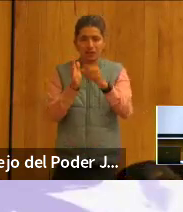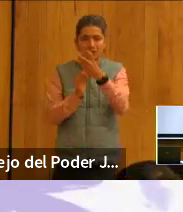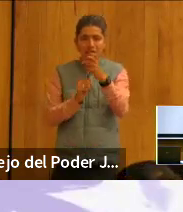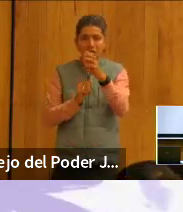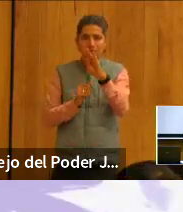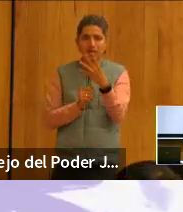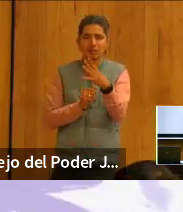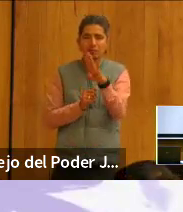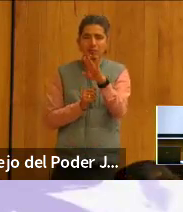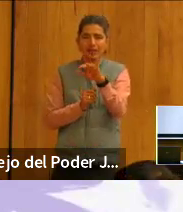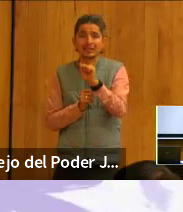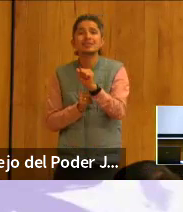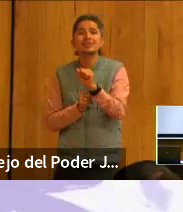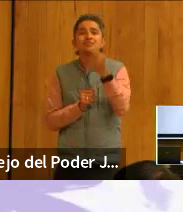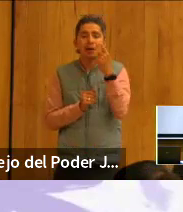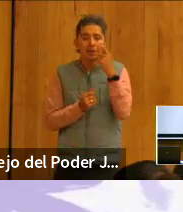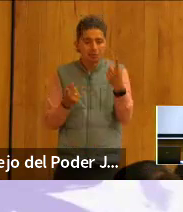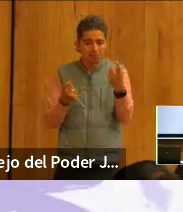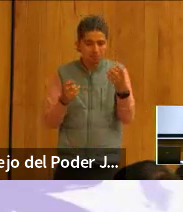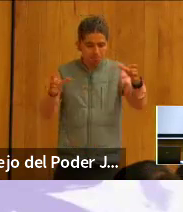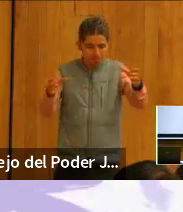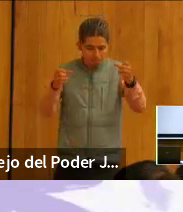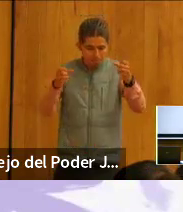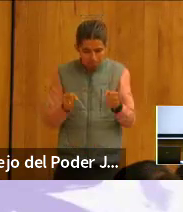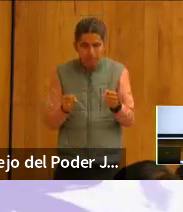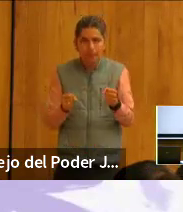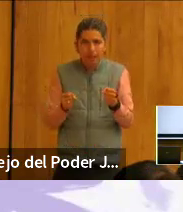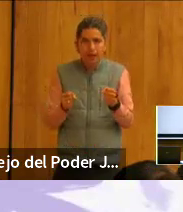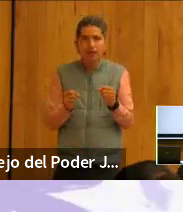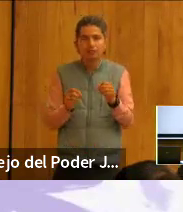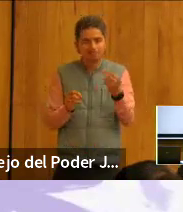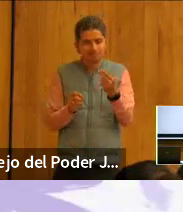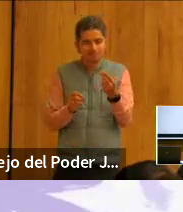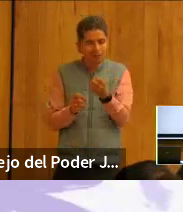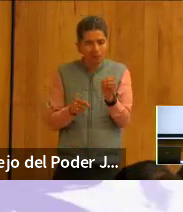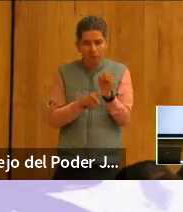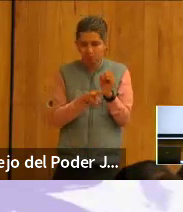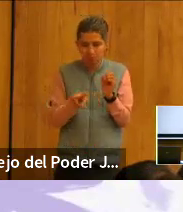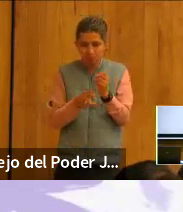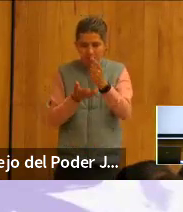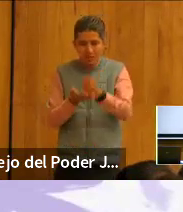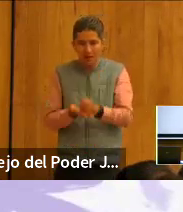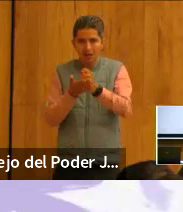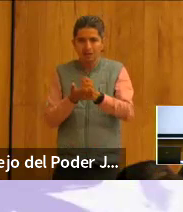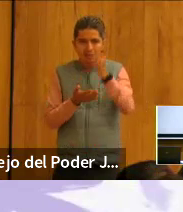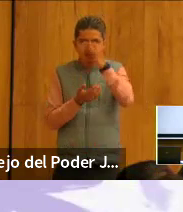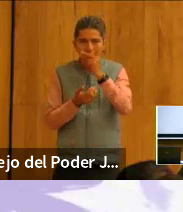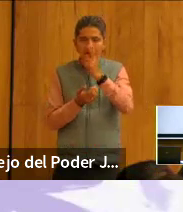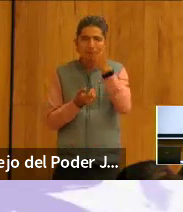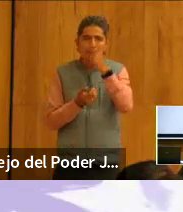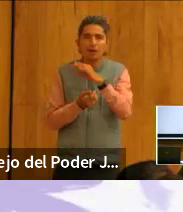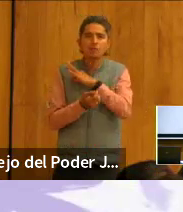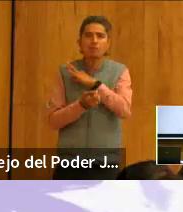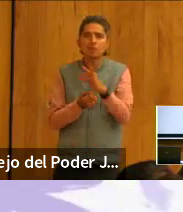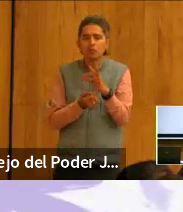bis, invitar a las partes inmediatamente a que acudan a recibir terapia para que puedan promover